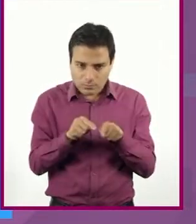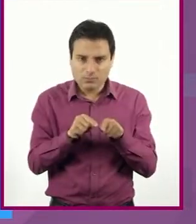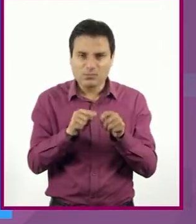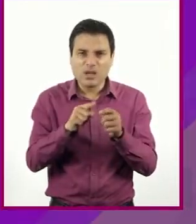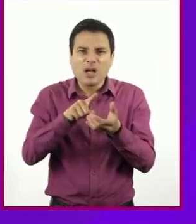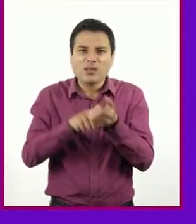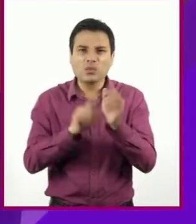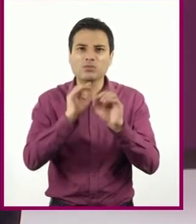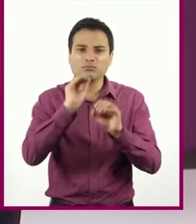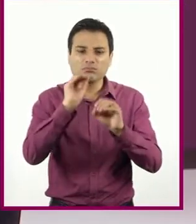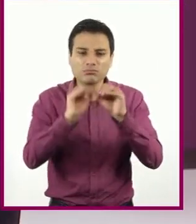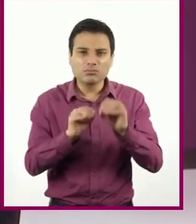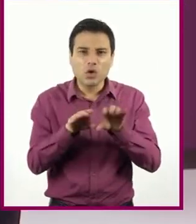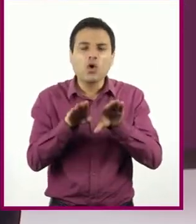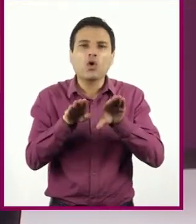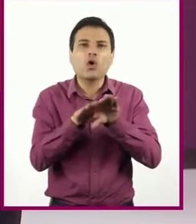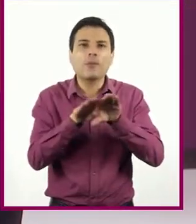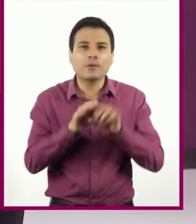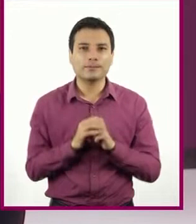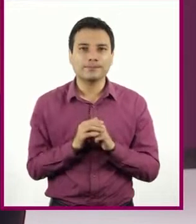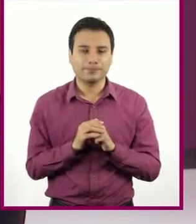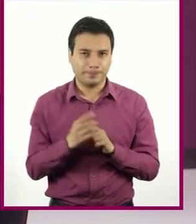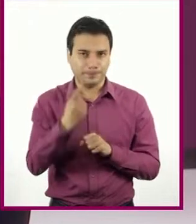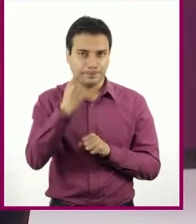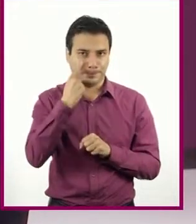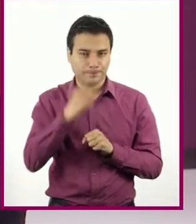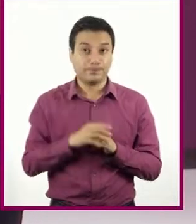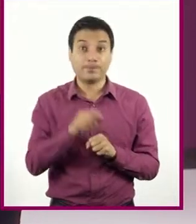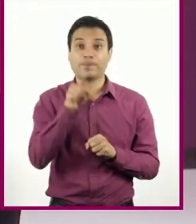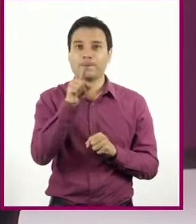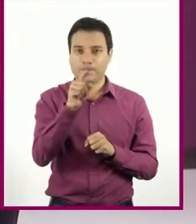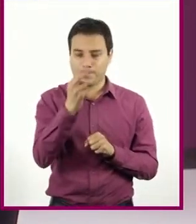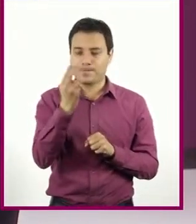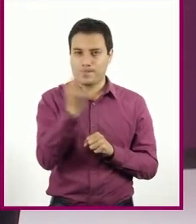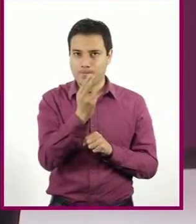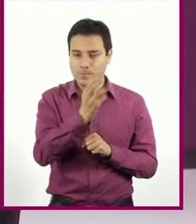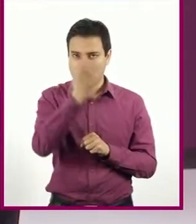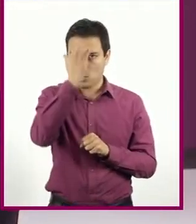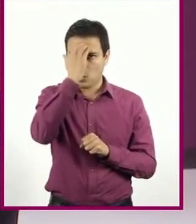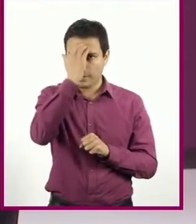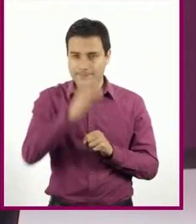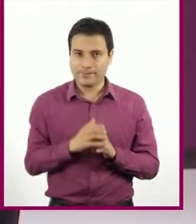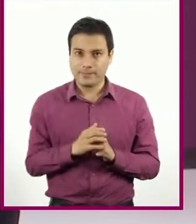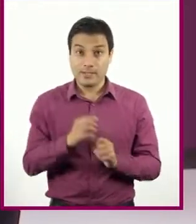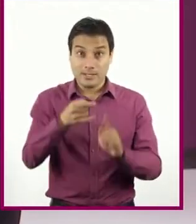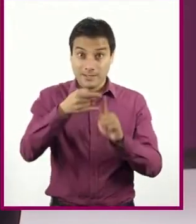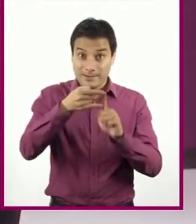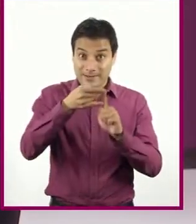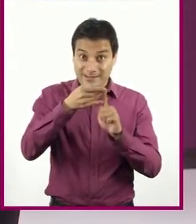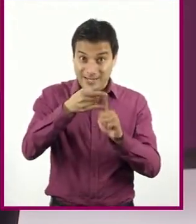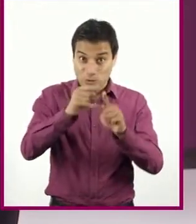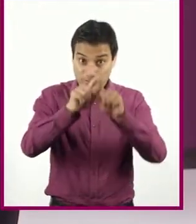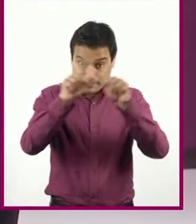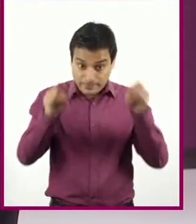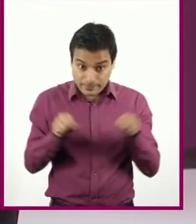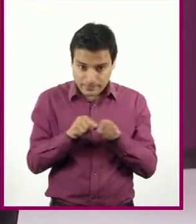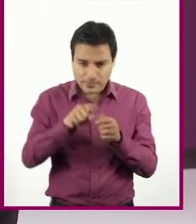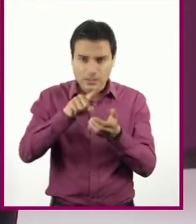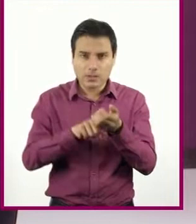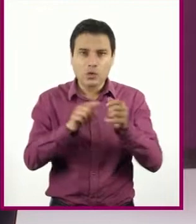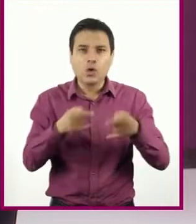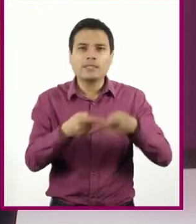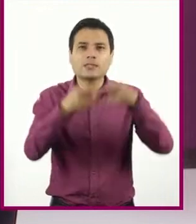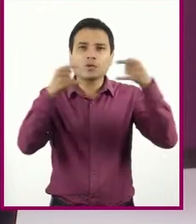finalidad es que identifiquemos los diversos momentos de la acción que se encuentran en una narración y que pueden